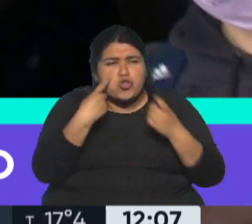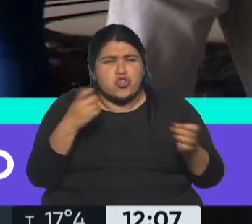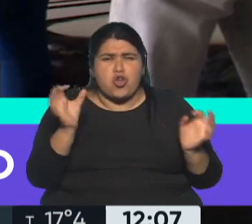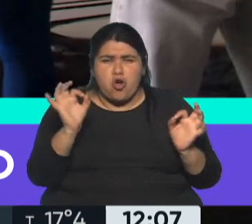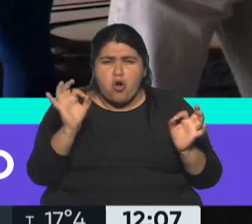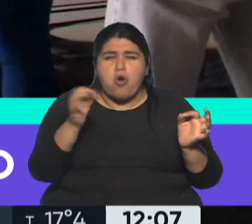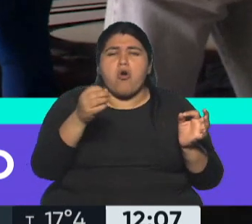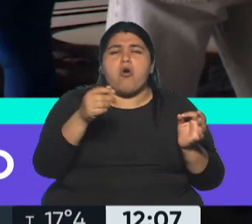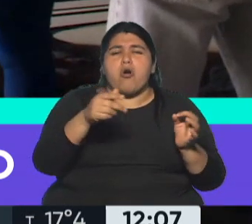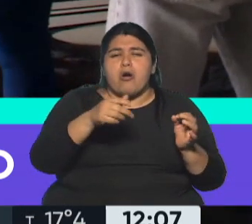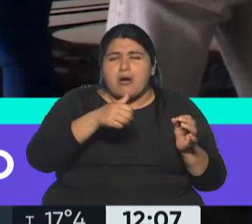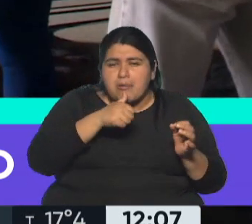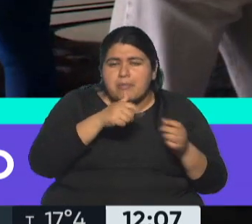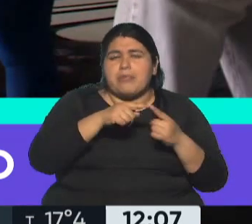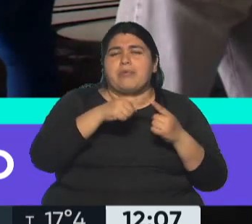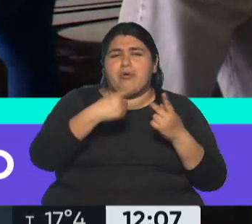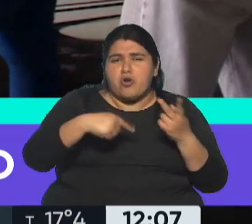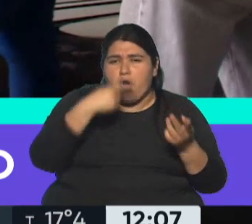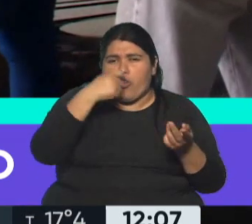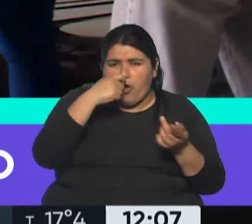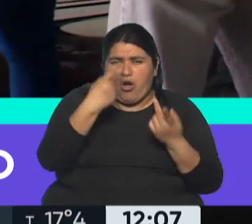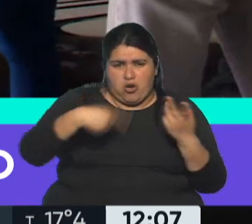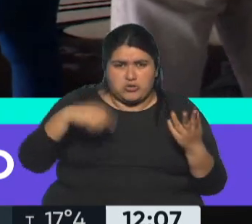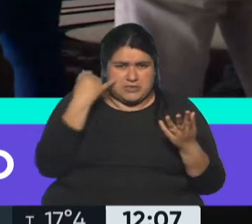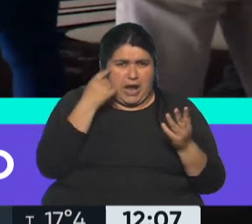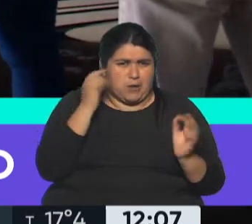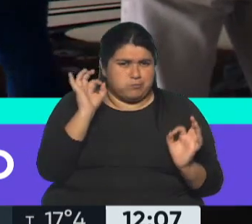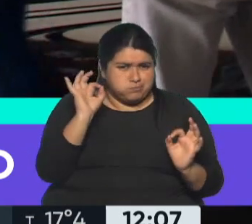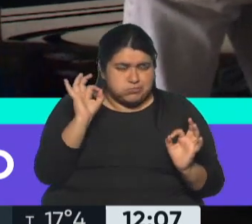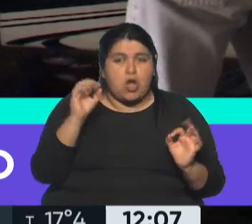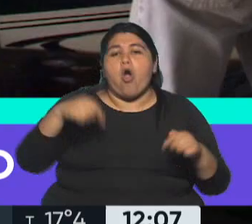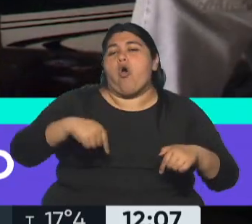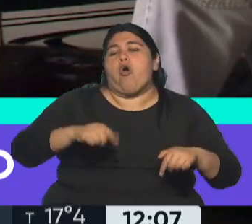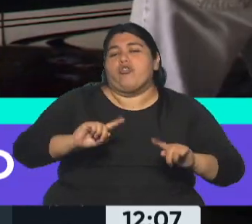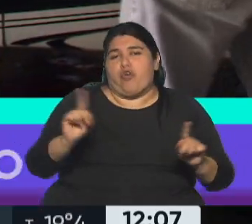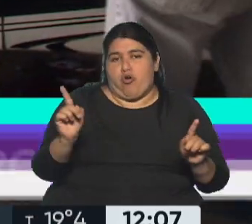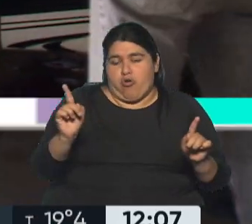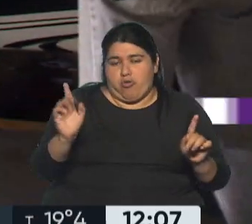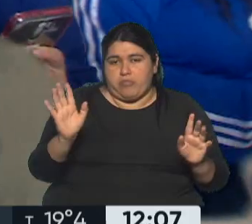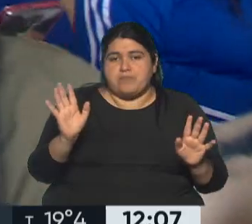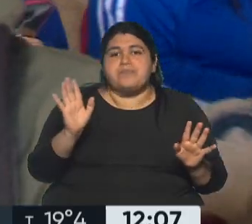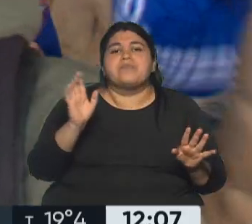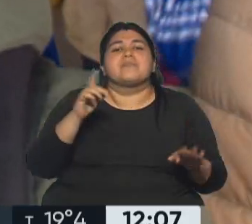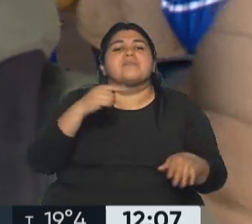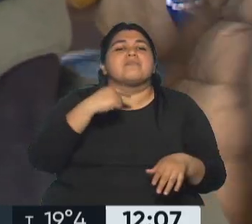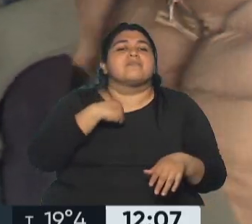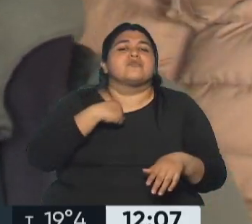controles de alcoholemia y por drogas también? Sí, hoy no nos hicieron. Está ya en la playa. Un poco de